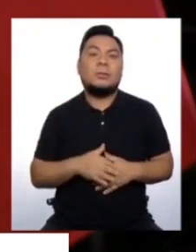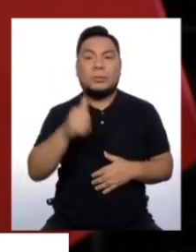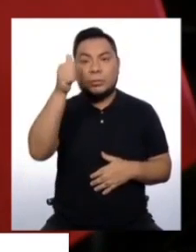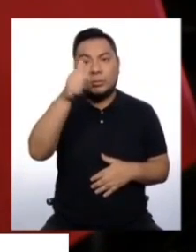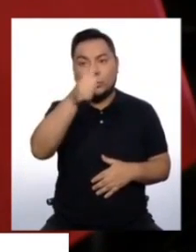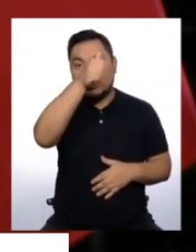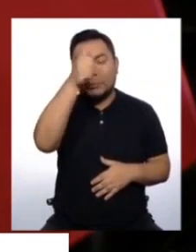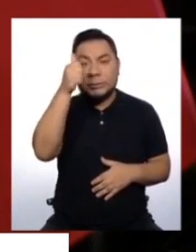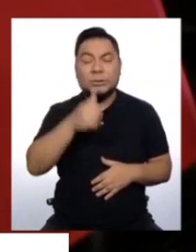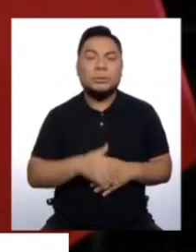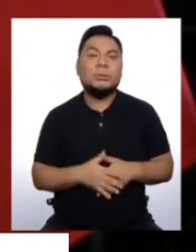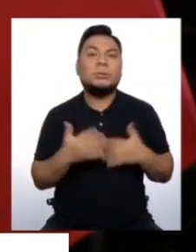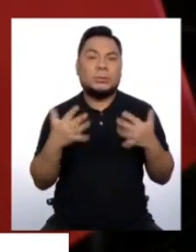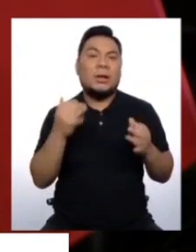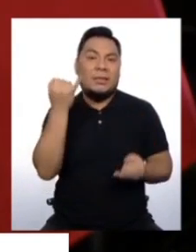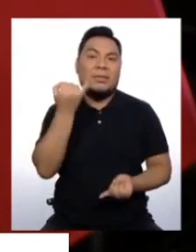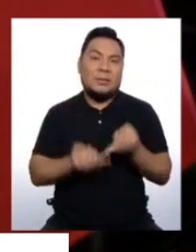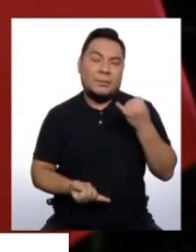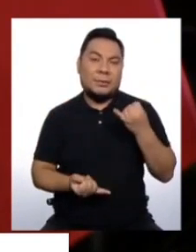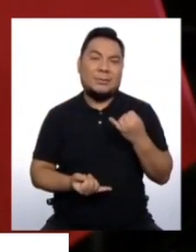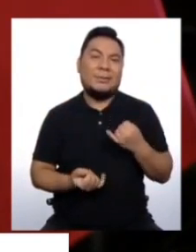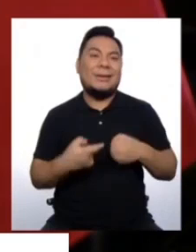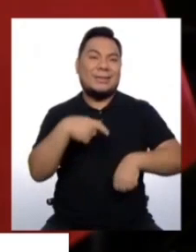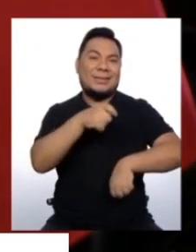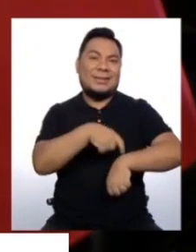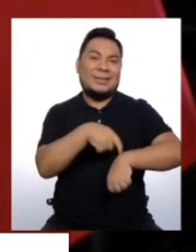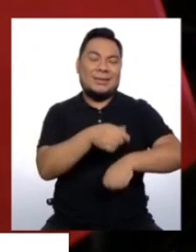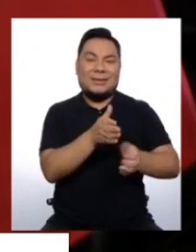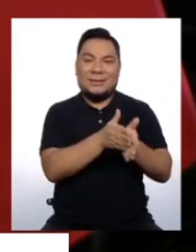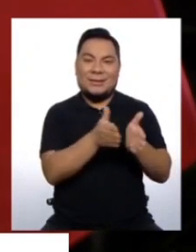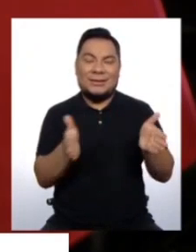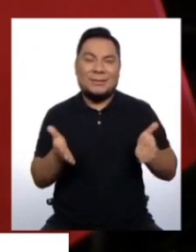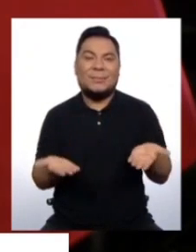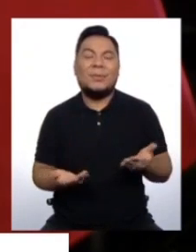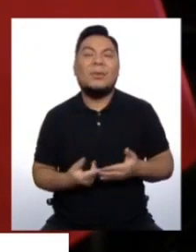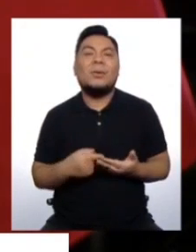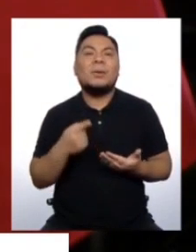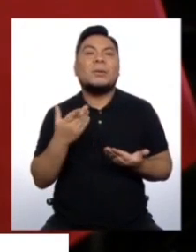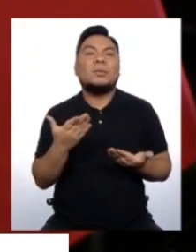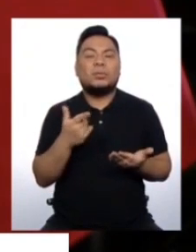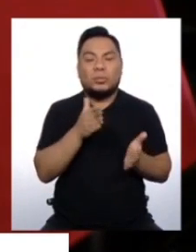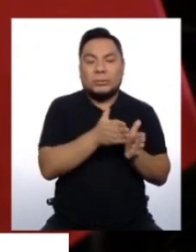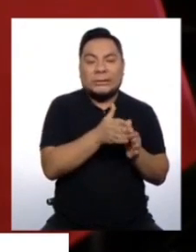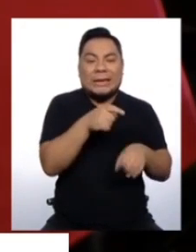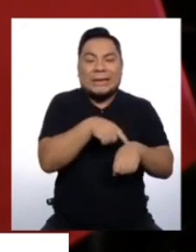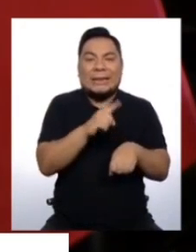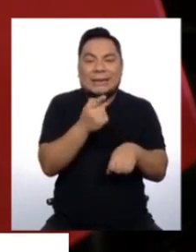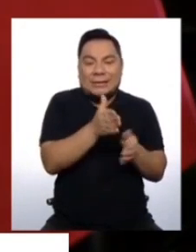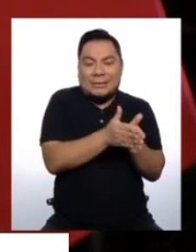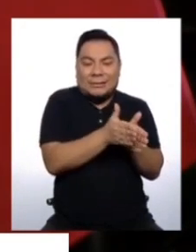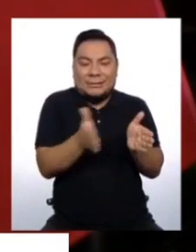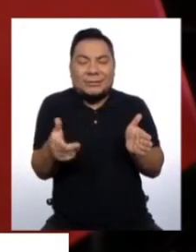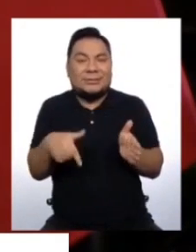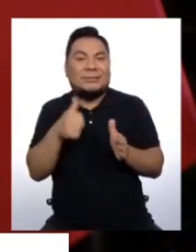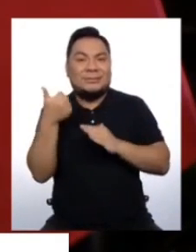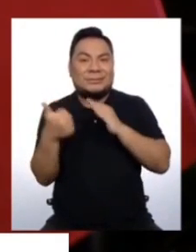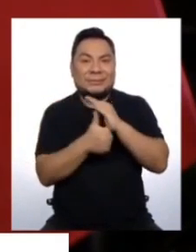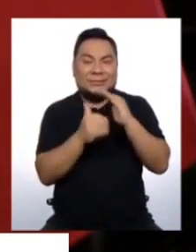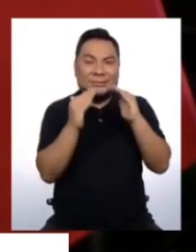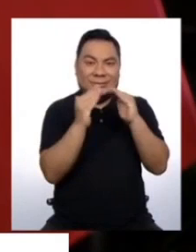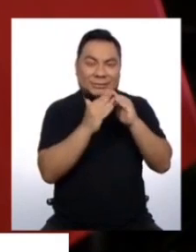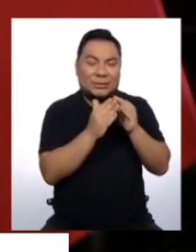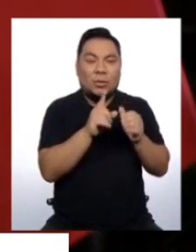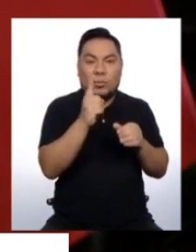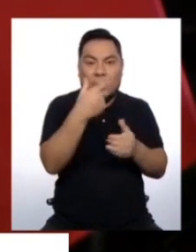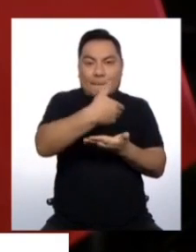domingo, terminó el plazo de un tramo de esta cuarentena